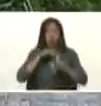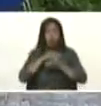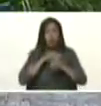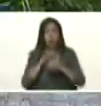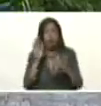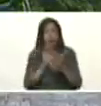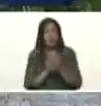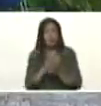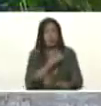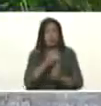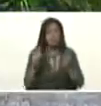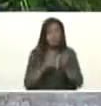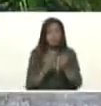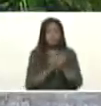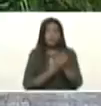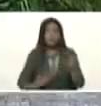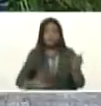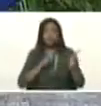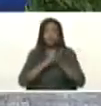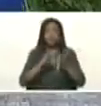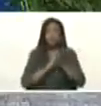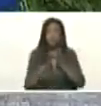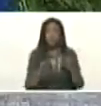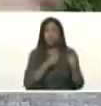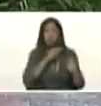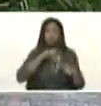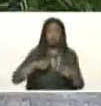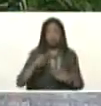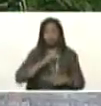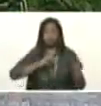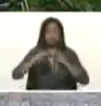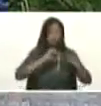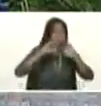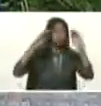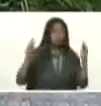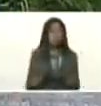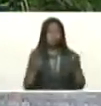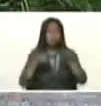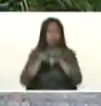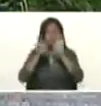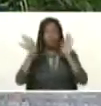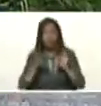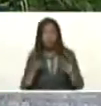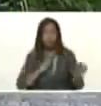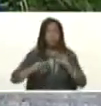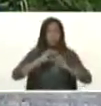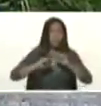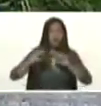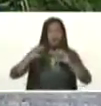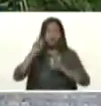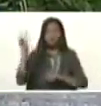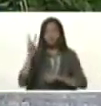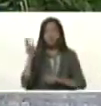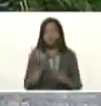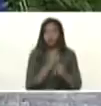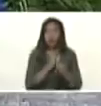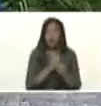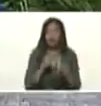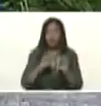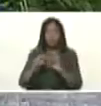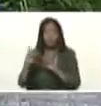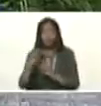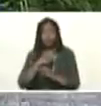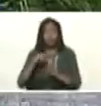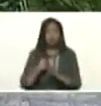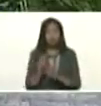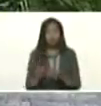compañera vicepresidenta en Nueva York representándonos. Nosotros desplegados por el mundo, desplegados en Venezuela trabajando. Eso es lo importante y